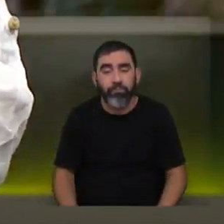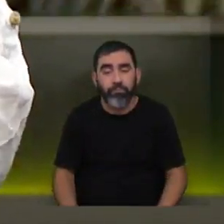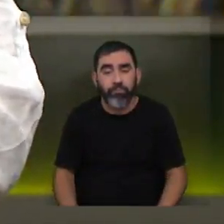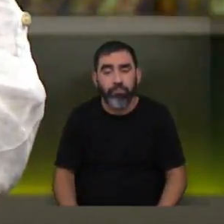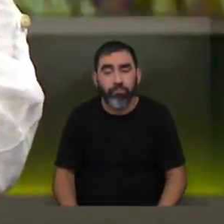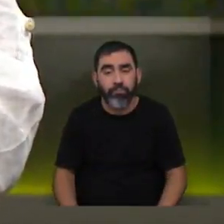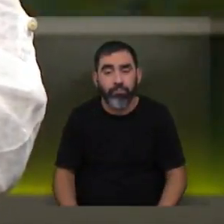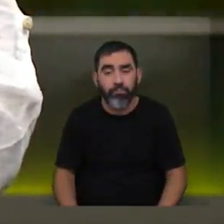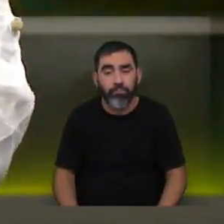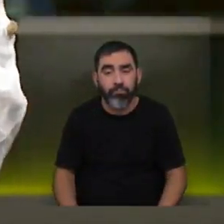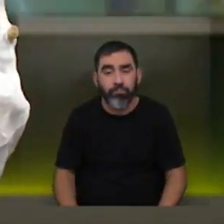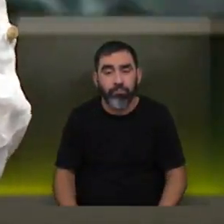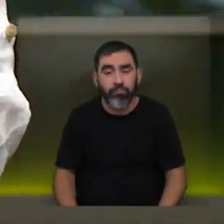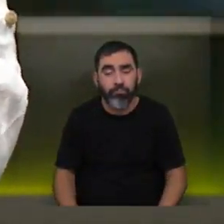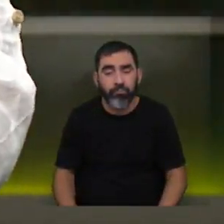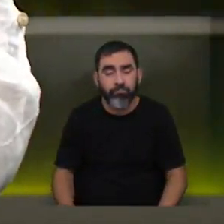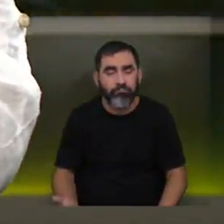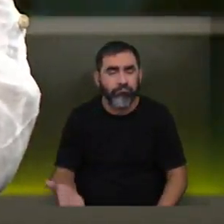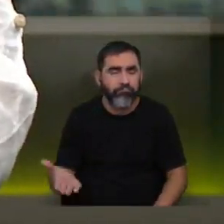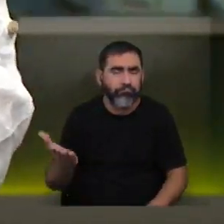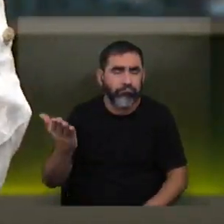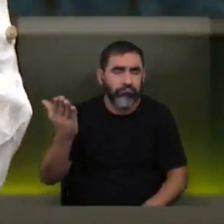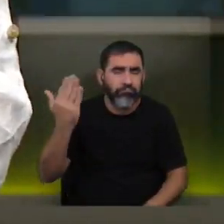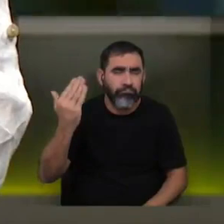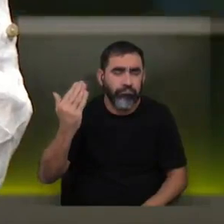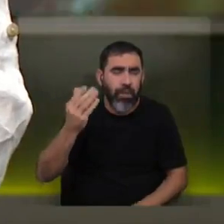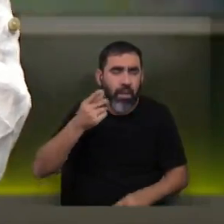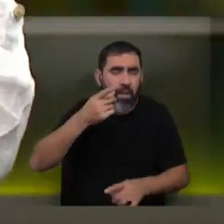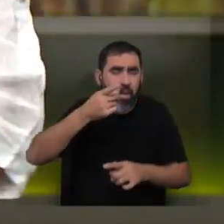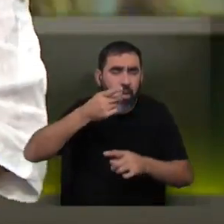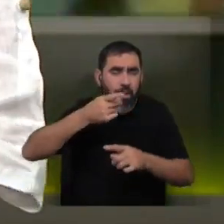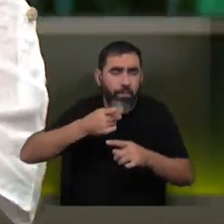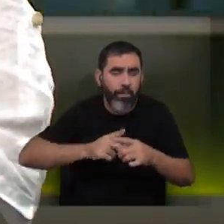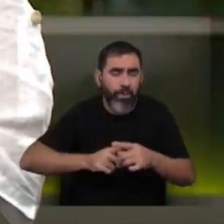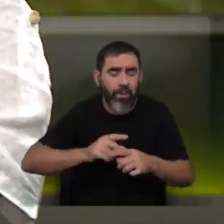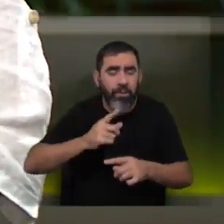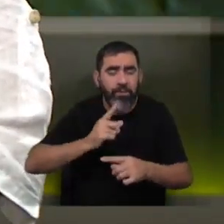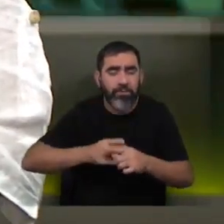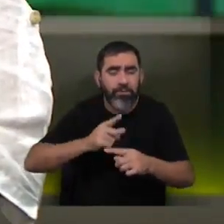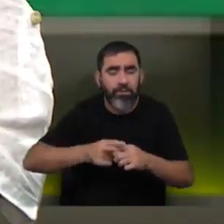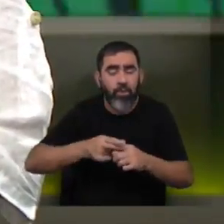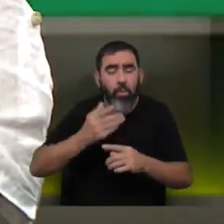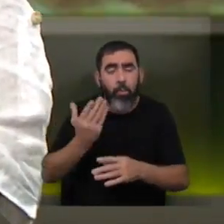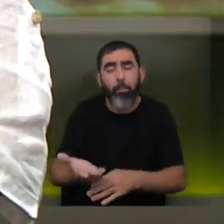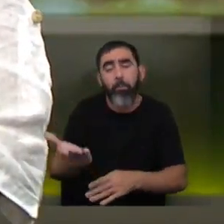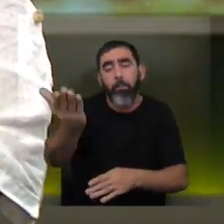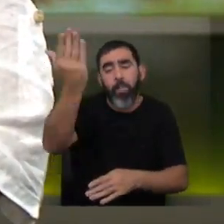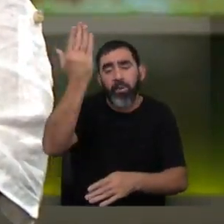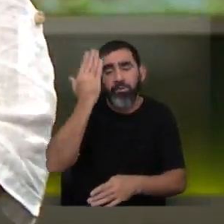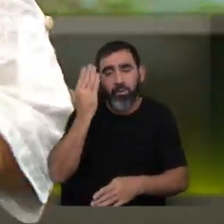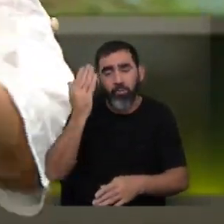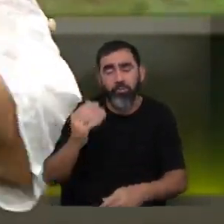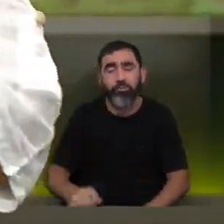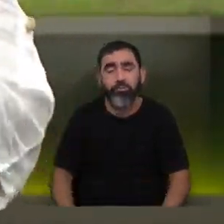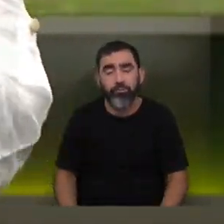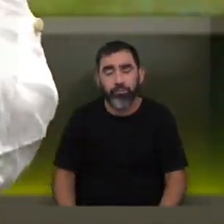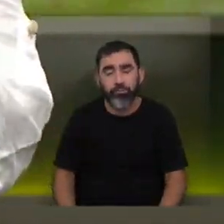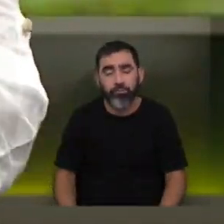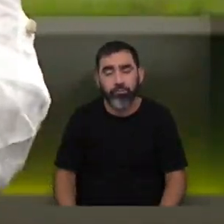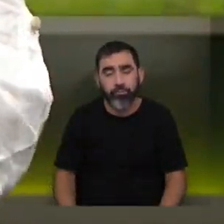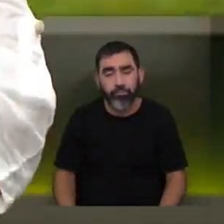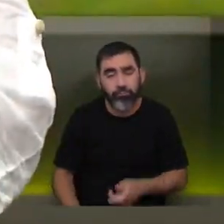vendría a ser alrededor de la mitad, a mediados del siglo pasado, cuando se